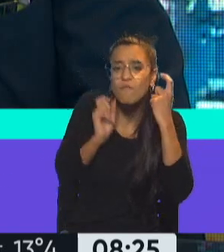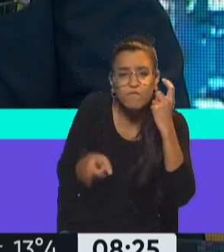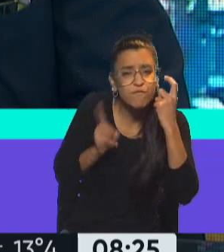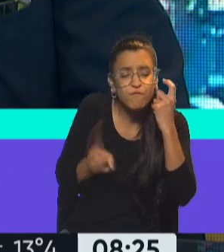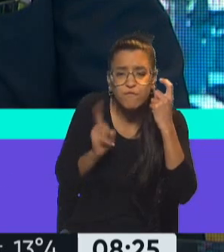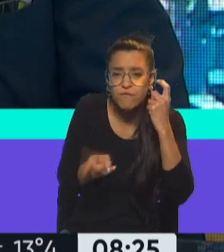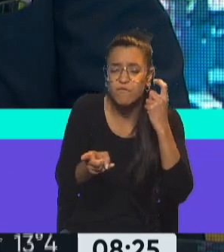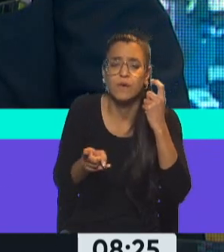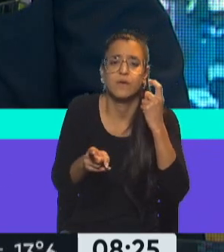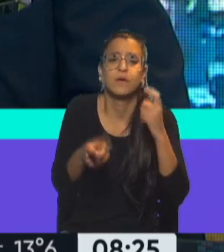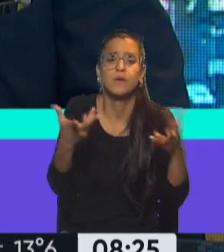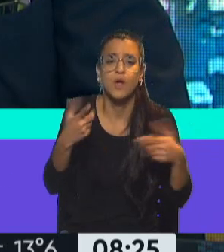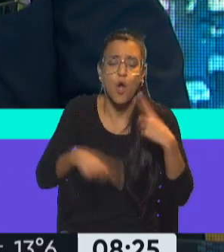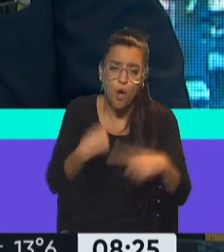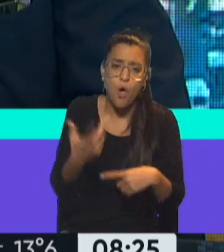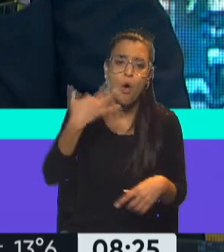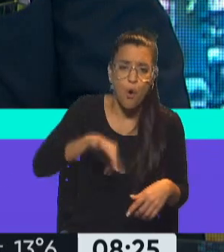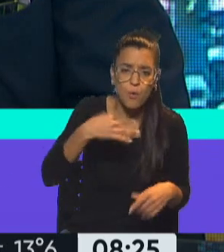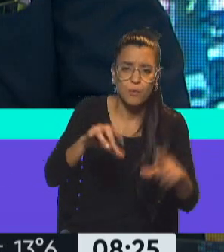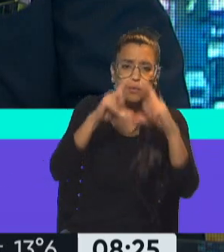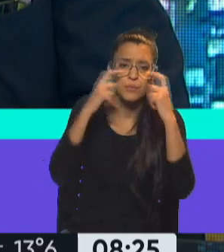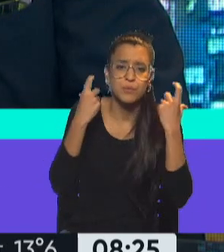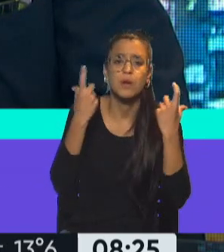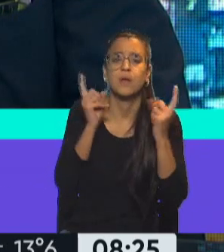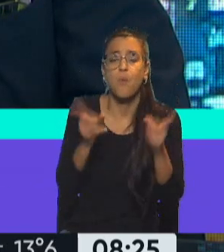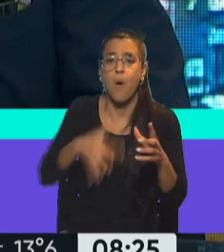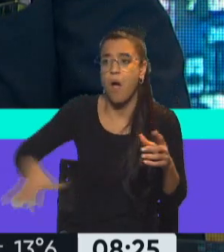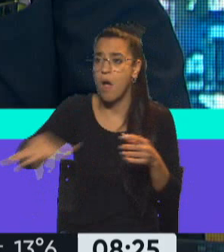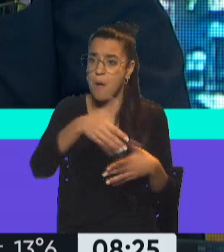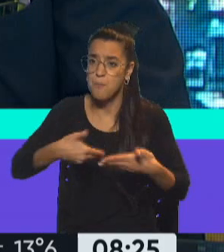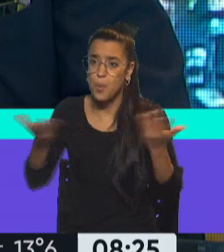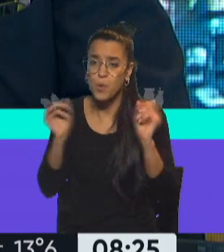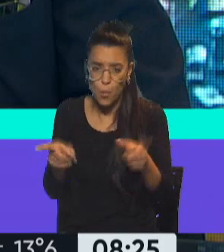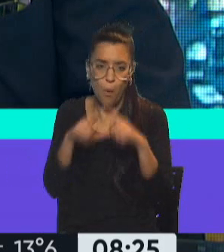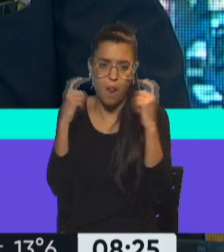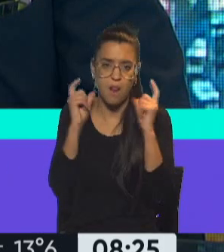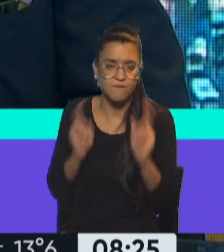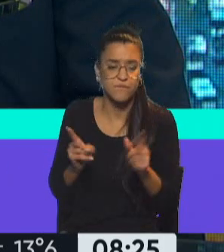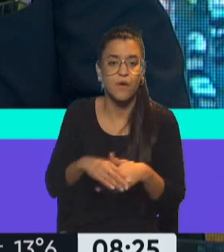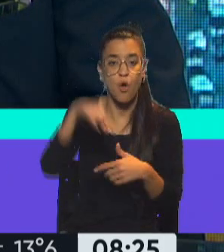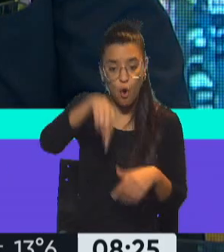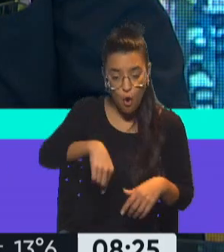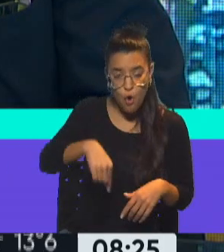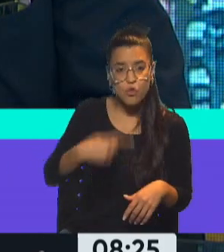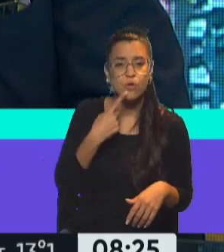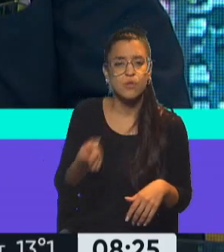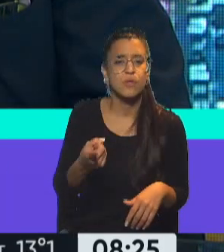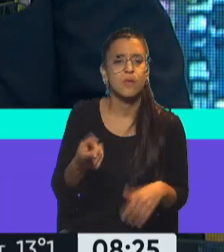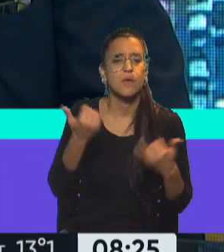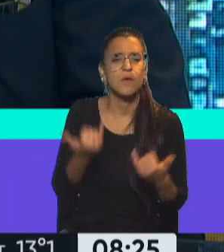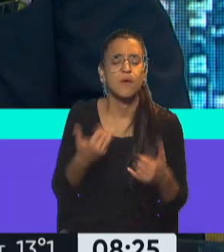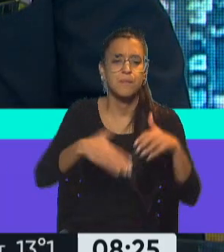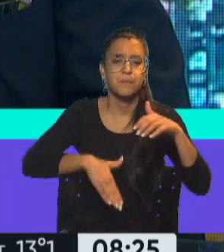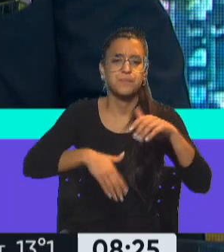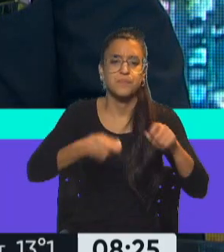decir, continúa la obligatoriedad de utilizarlo aún en el espacio público. En el día de hoy se habilitó más